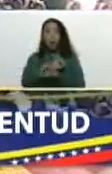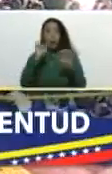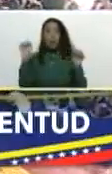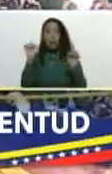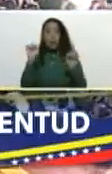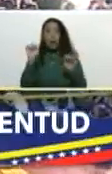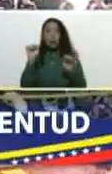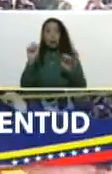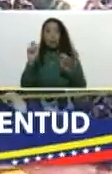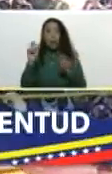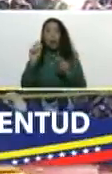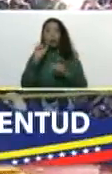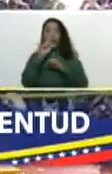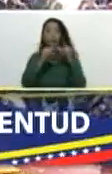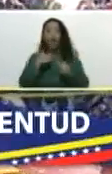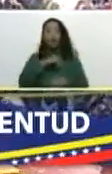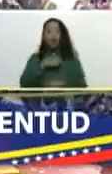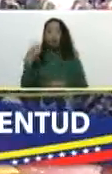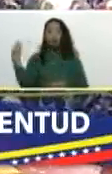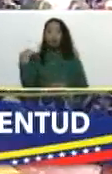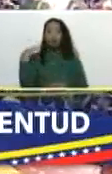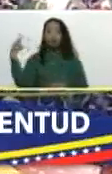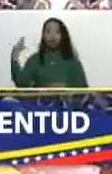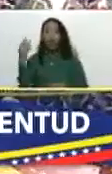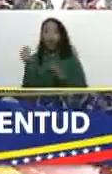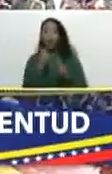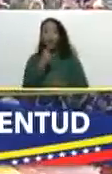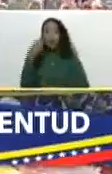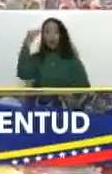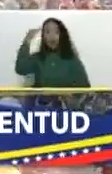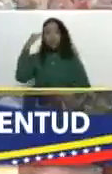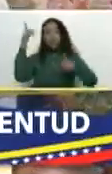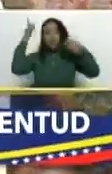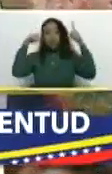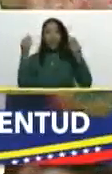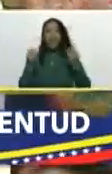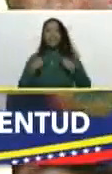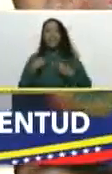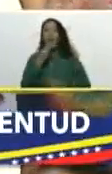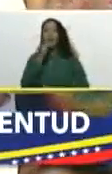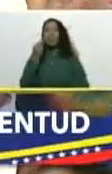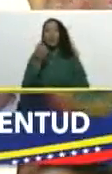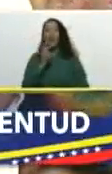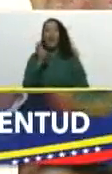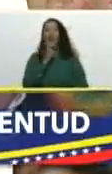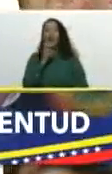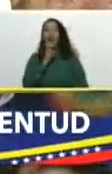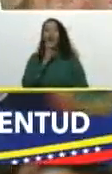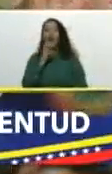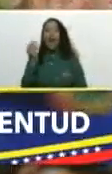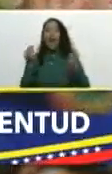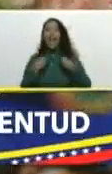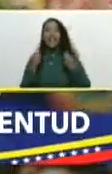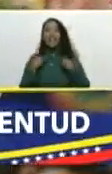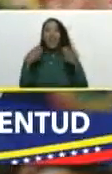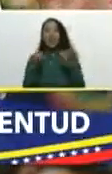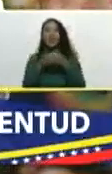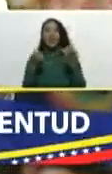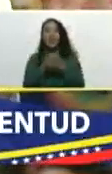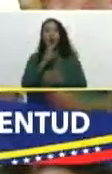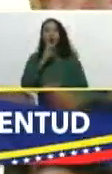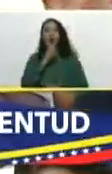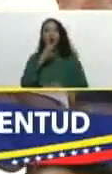nosotros y nos dijo, como dijo nuestro comandante Chávez, que viva la juventud de oro, que viva la generación de oro.